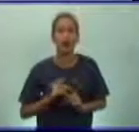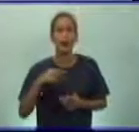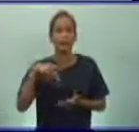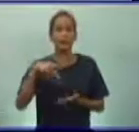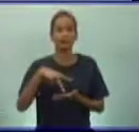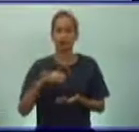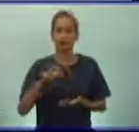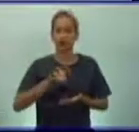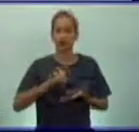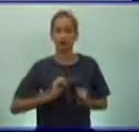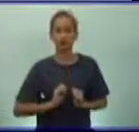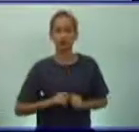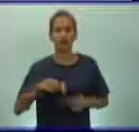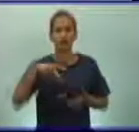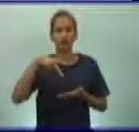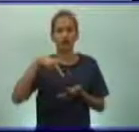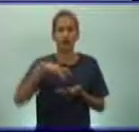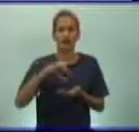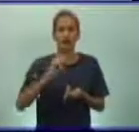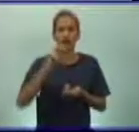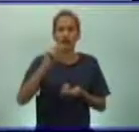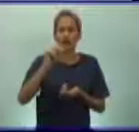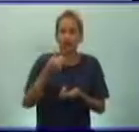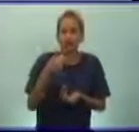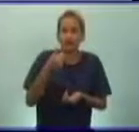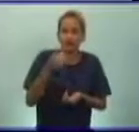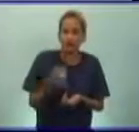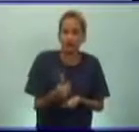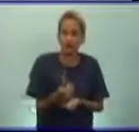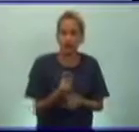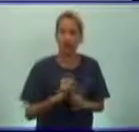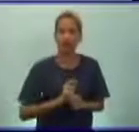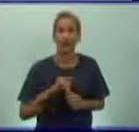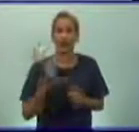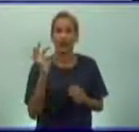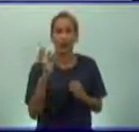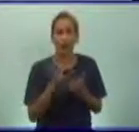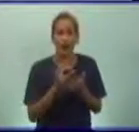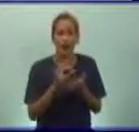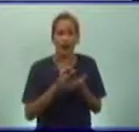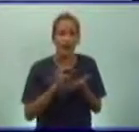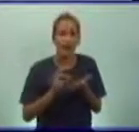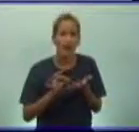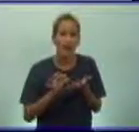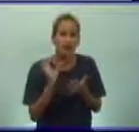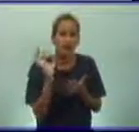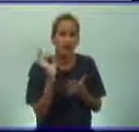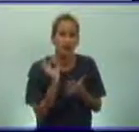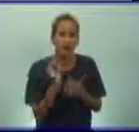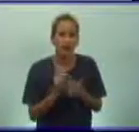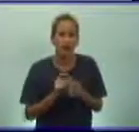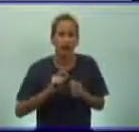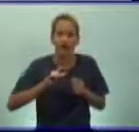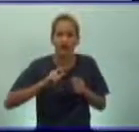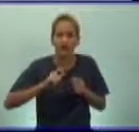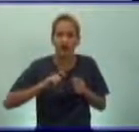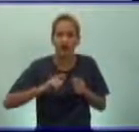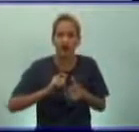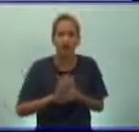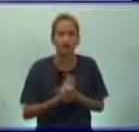para escribir y la punta del lápiz bien afiladita, de modo que los trazos les queden